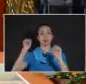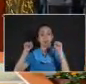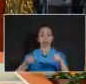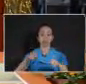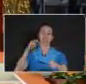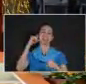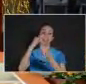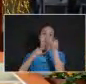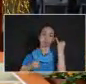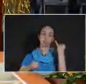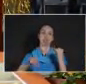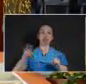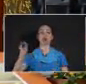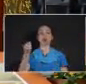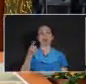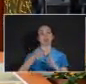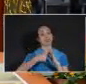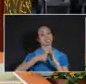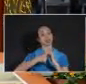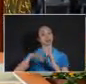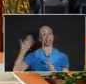empezado. Y entonces,